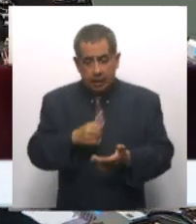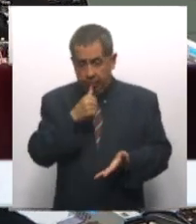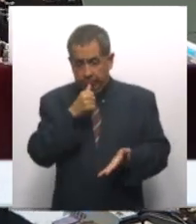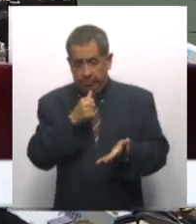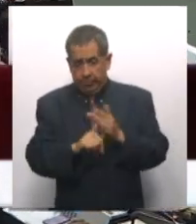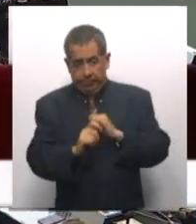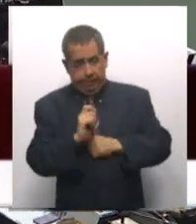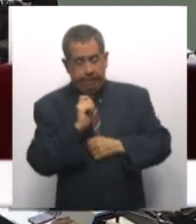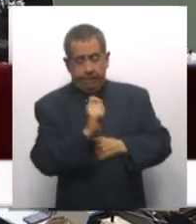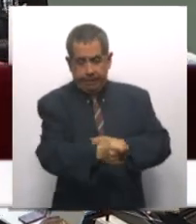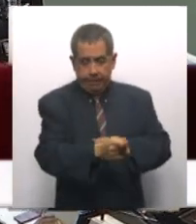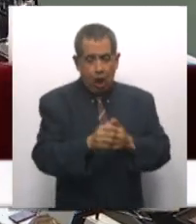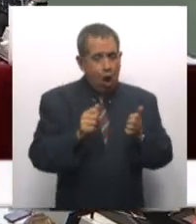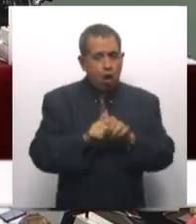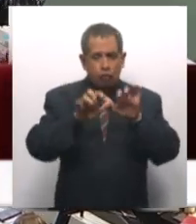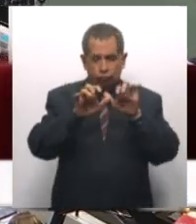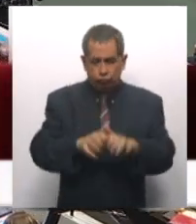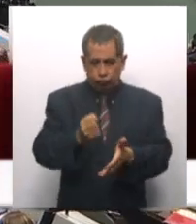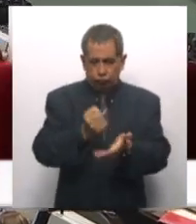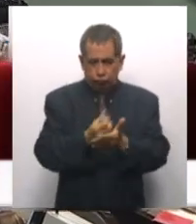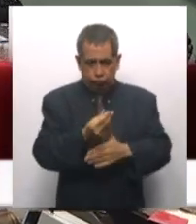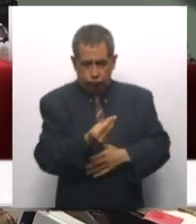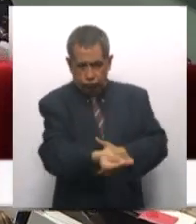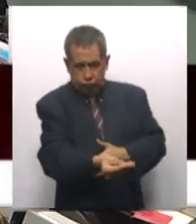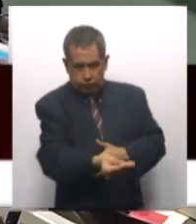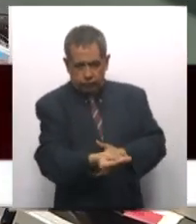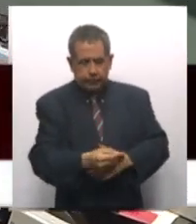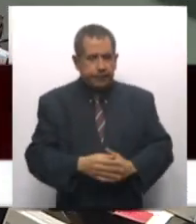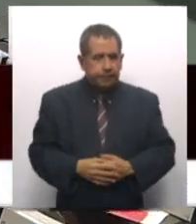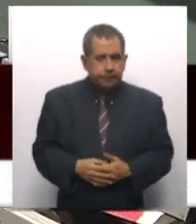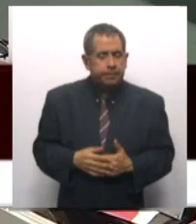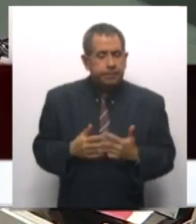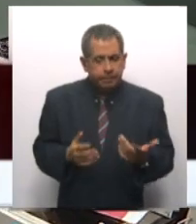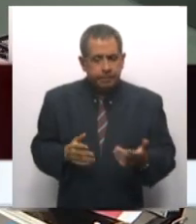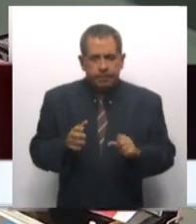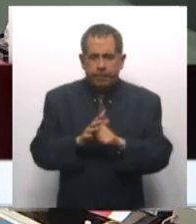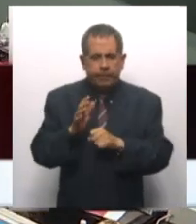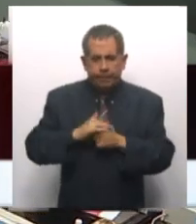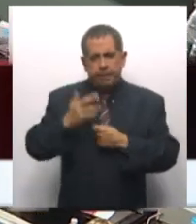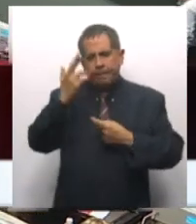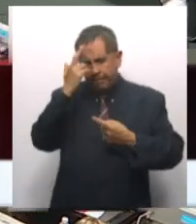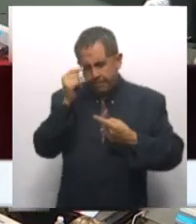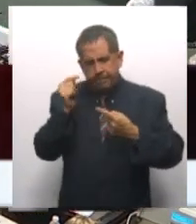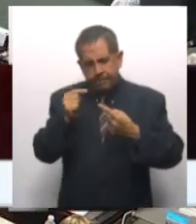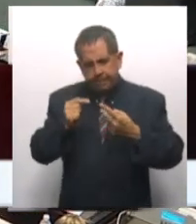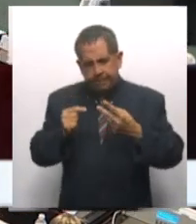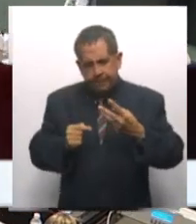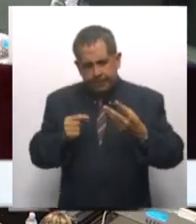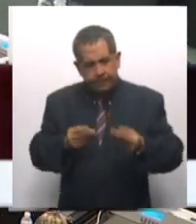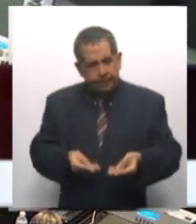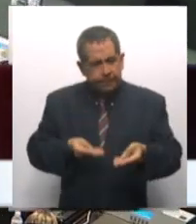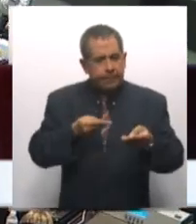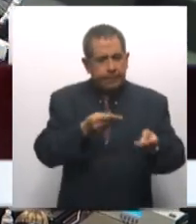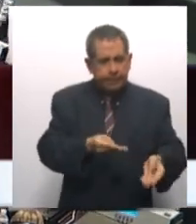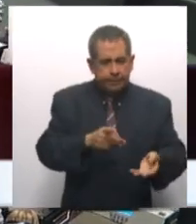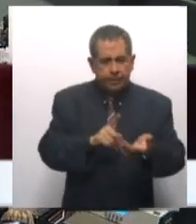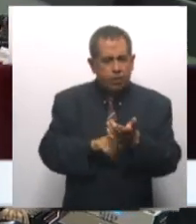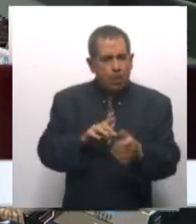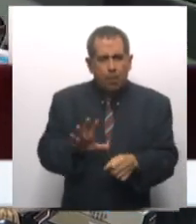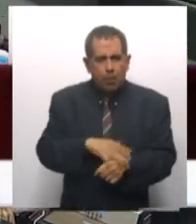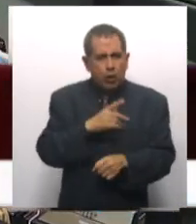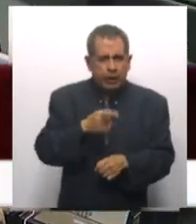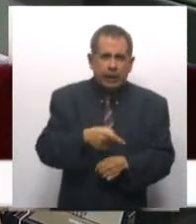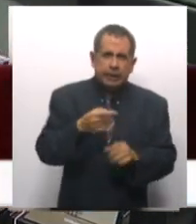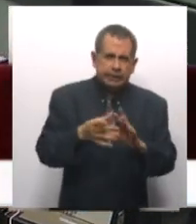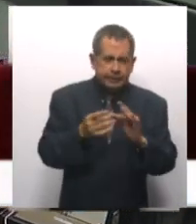notificación sea por escrito. Los fundamentos o causas de su